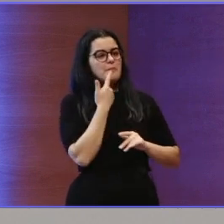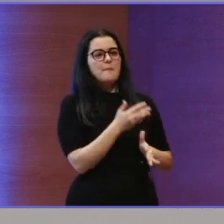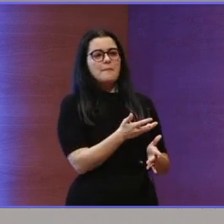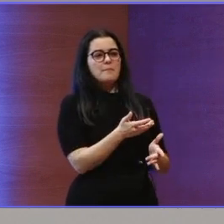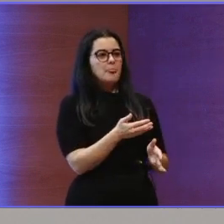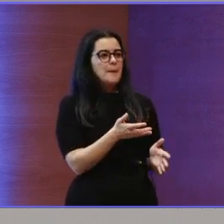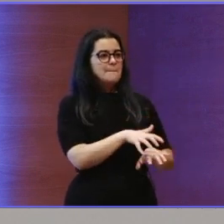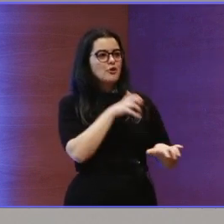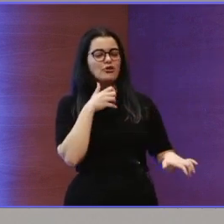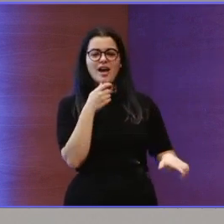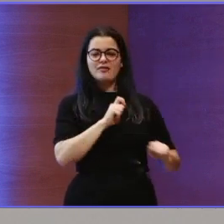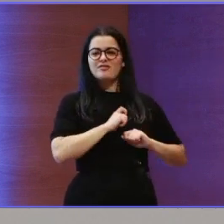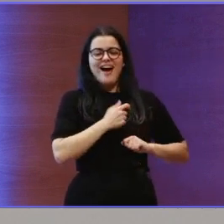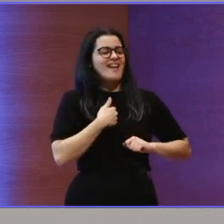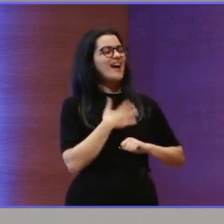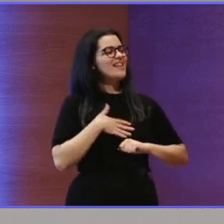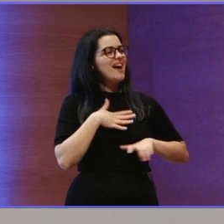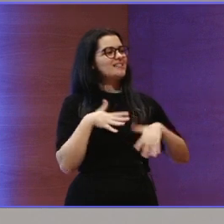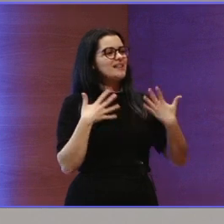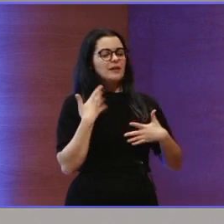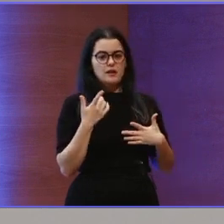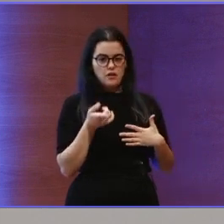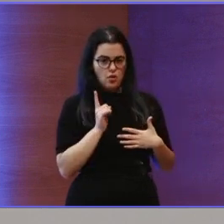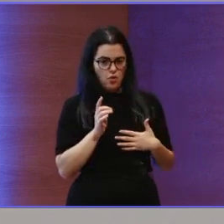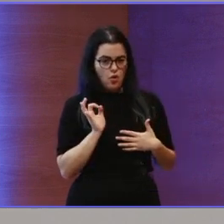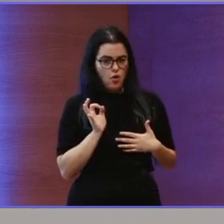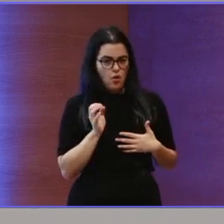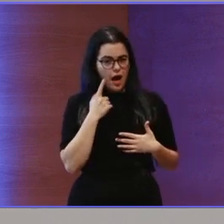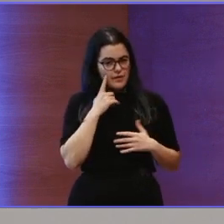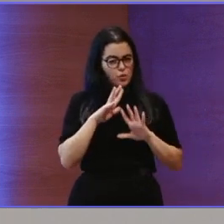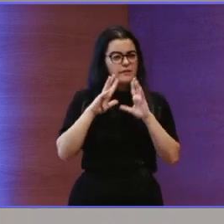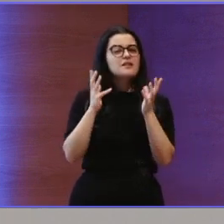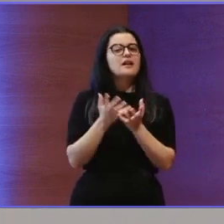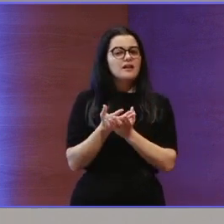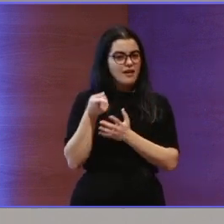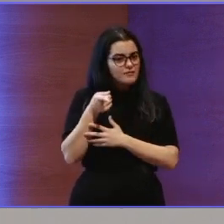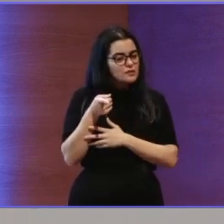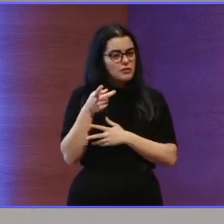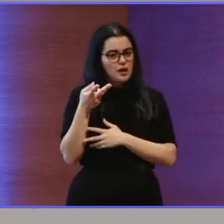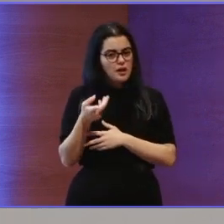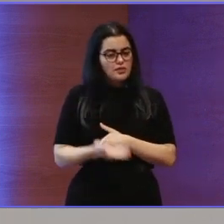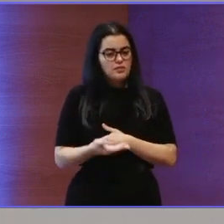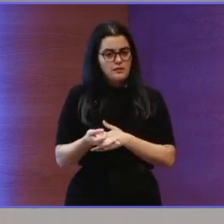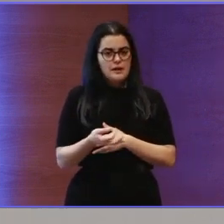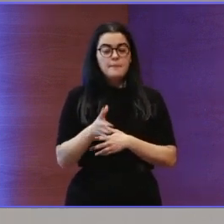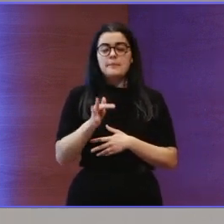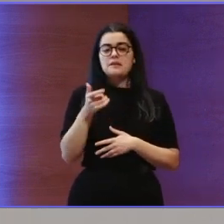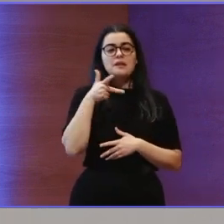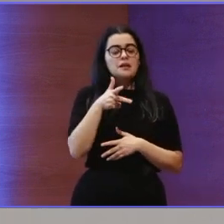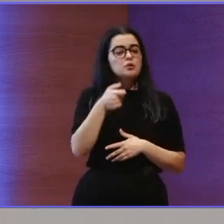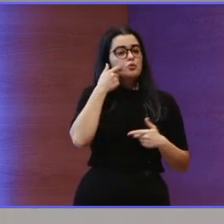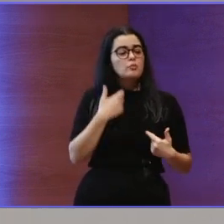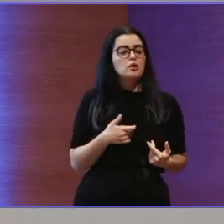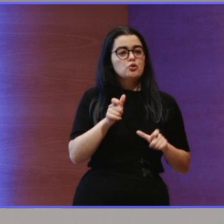contenta o lo que nos contenta es cuánto vamos rascando a la universalidad no la otra es que los Derechos Humanos Son indivisibles son